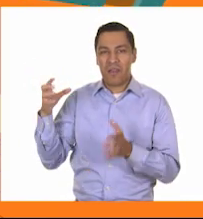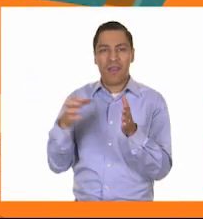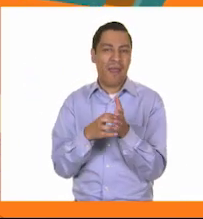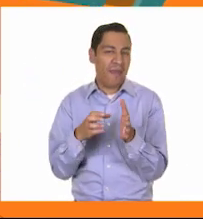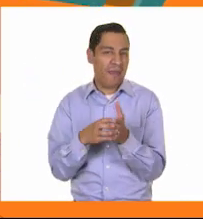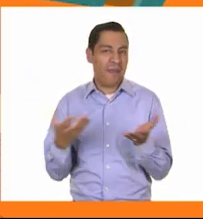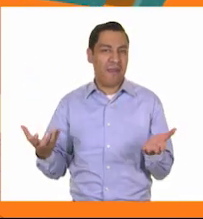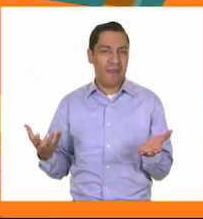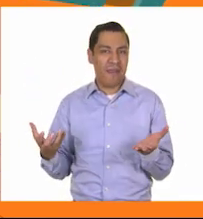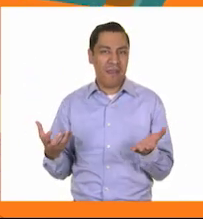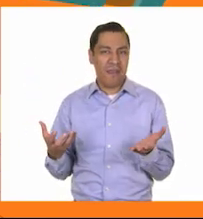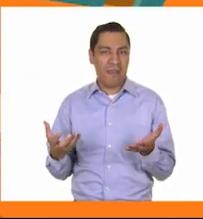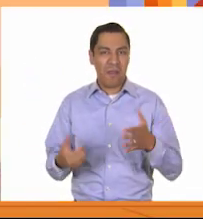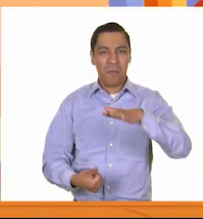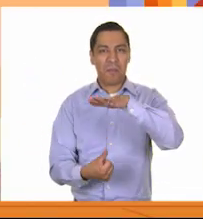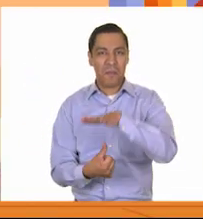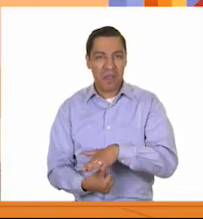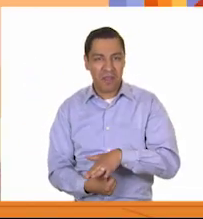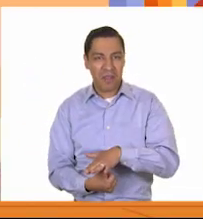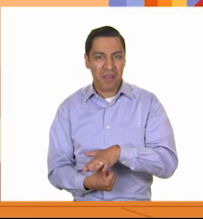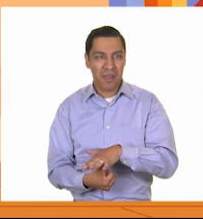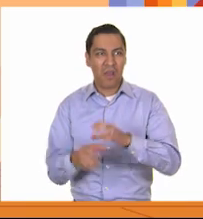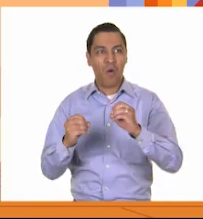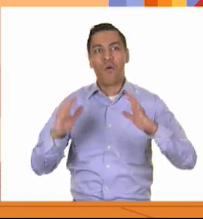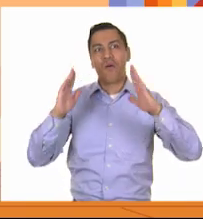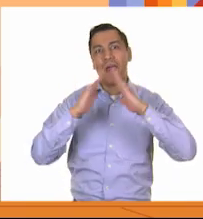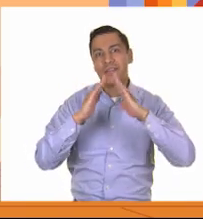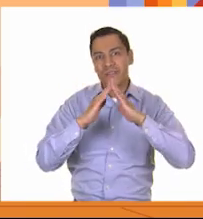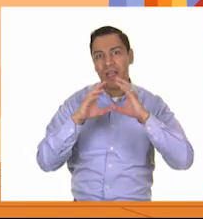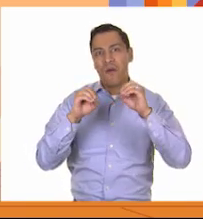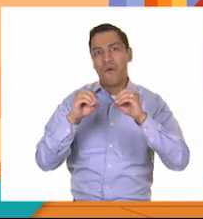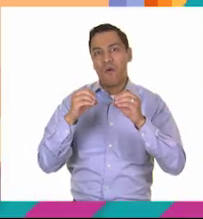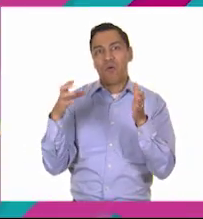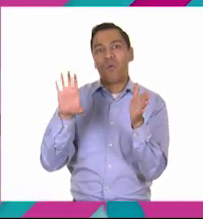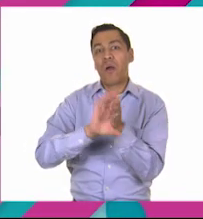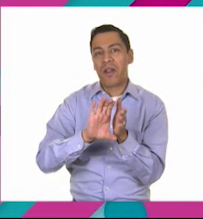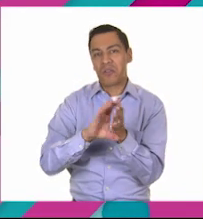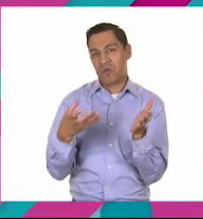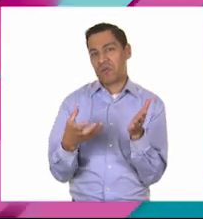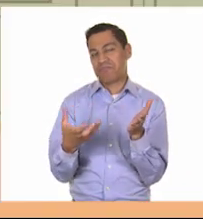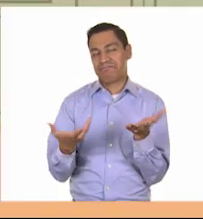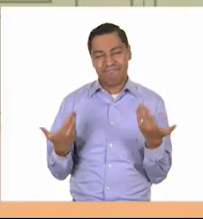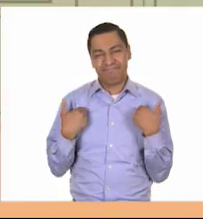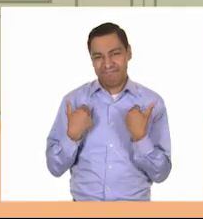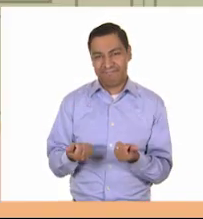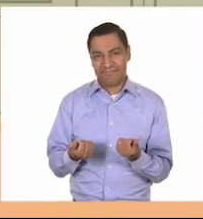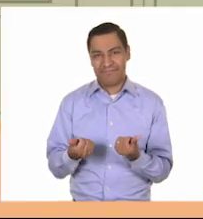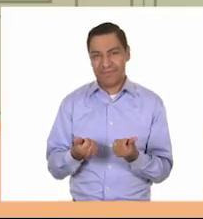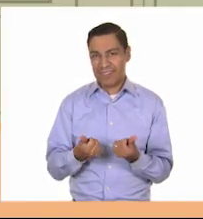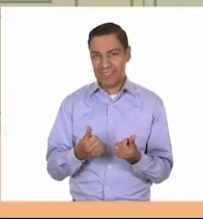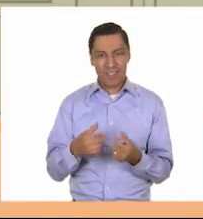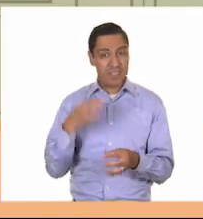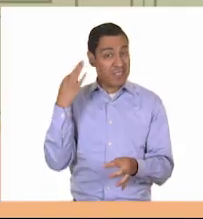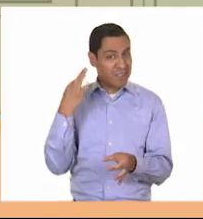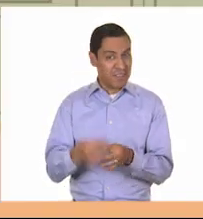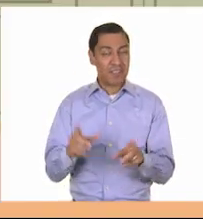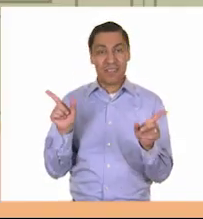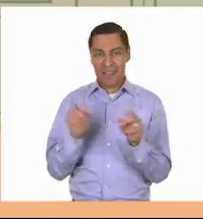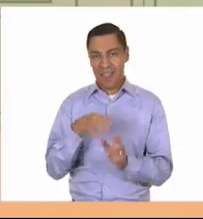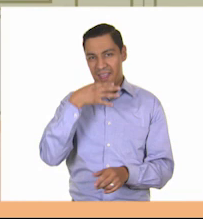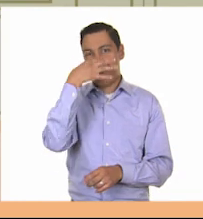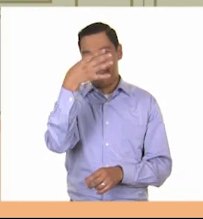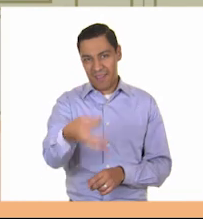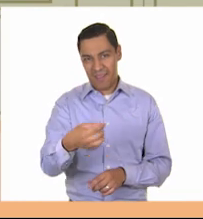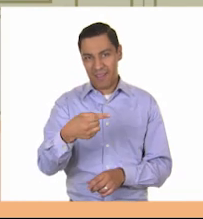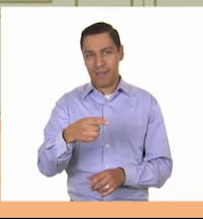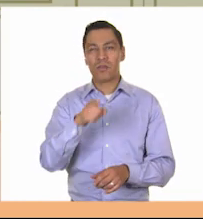cartón, un buró o incluso la casa o alguna recámara. Esto es todo por ahora. Pero antes de